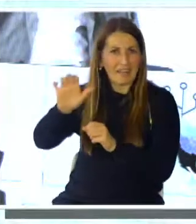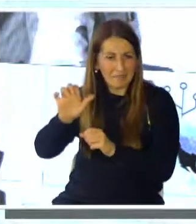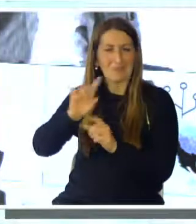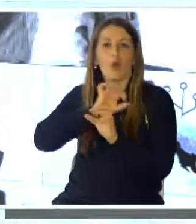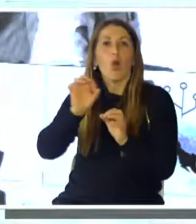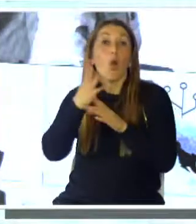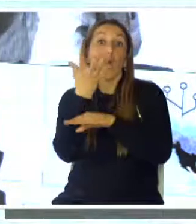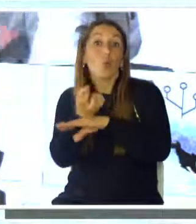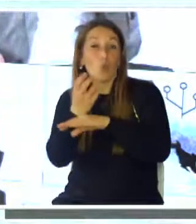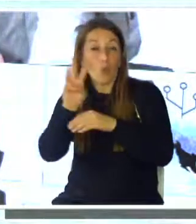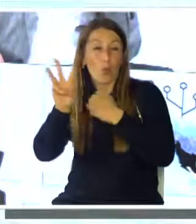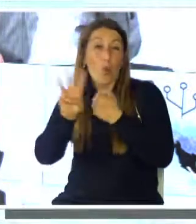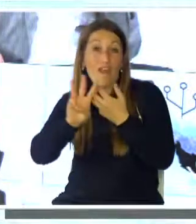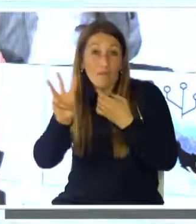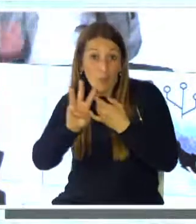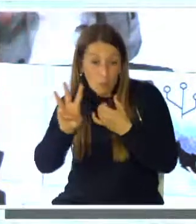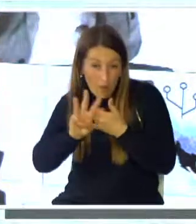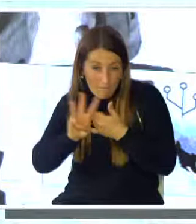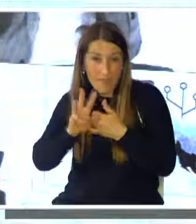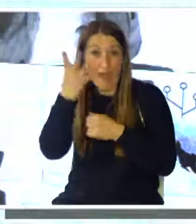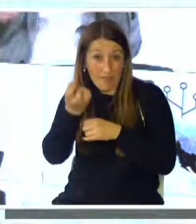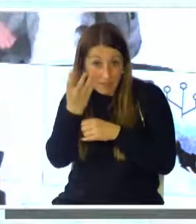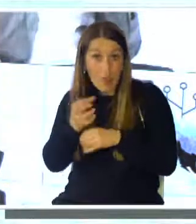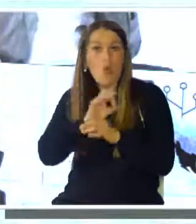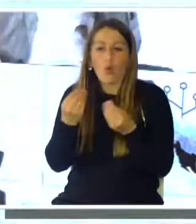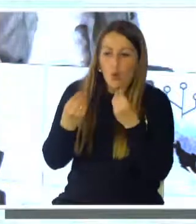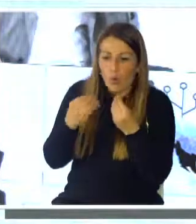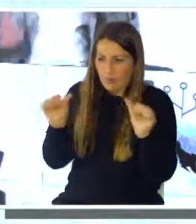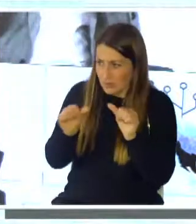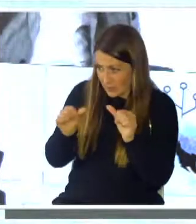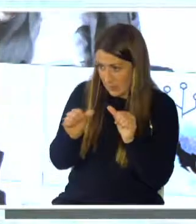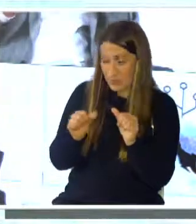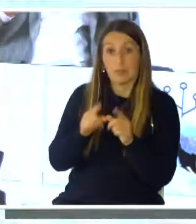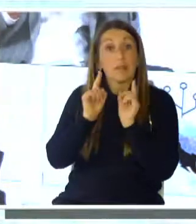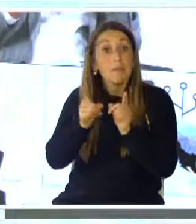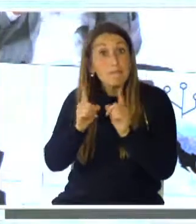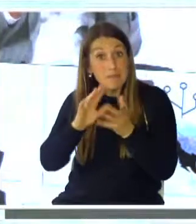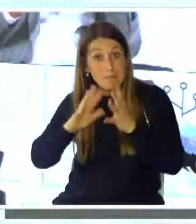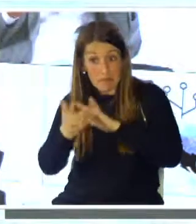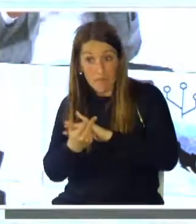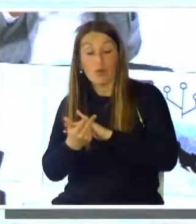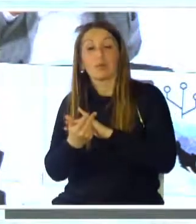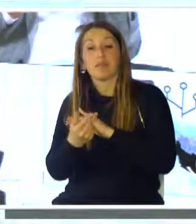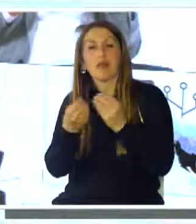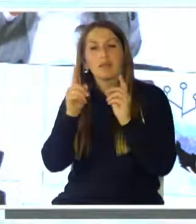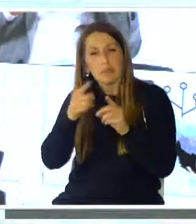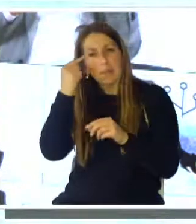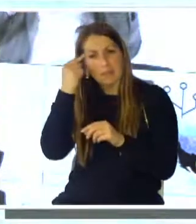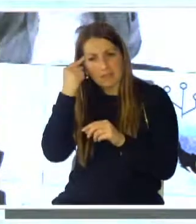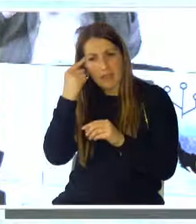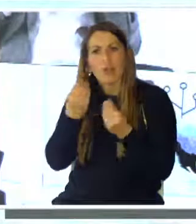red de wifi que tenemos clima de la ciudad buenos aires o como hacemos esto de la misma forma estamos decidiendo qué tipo de